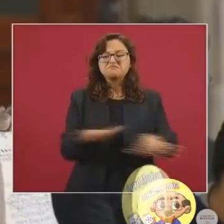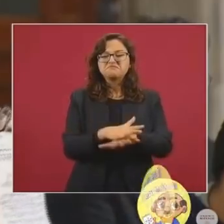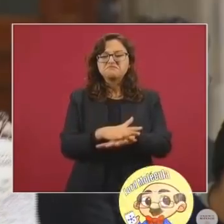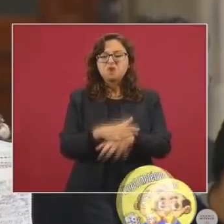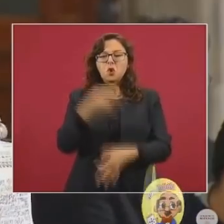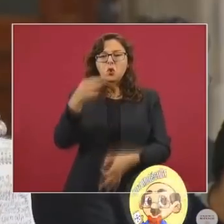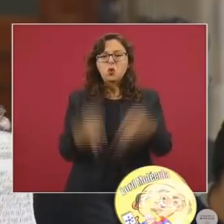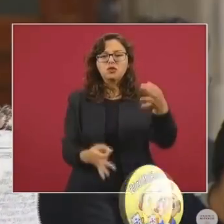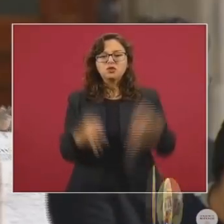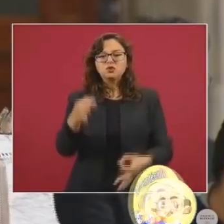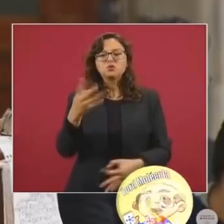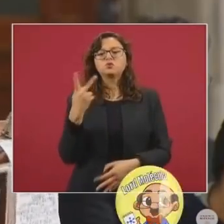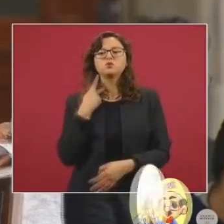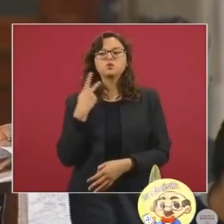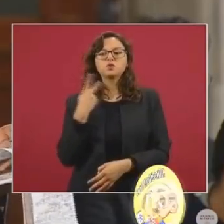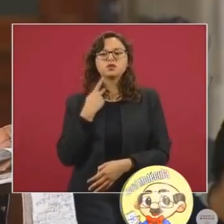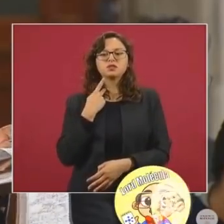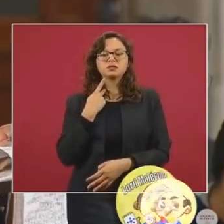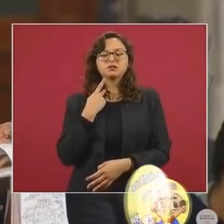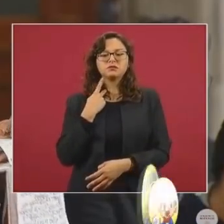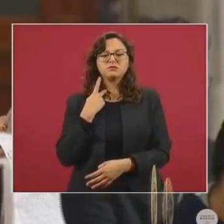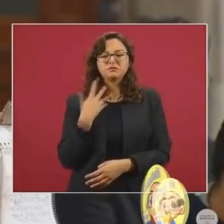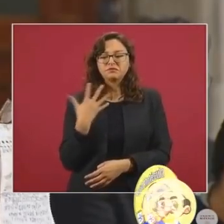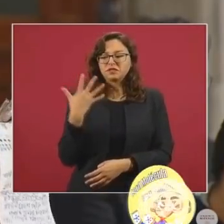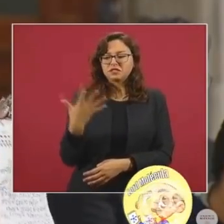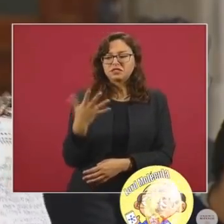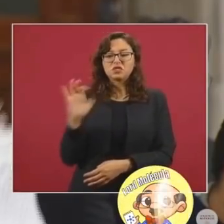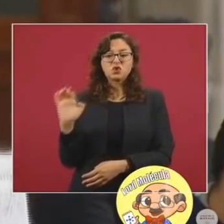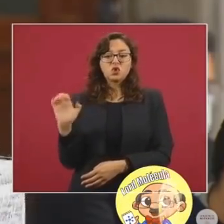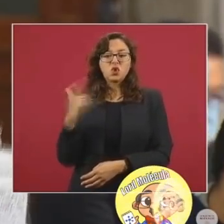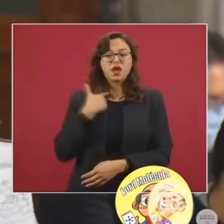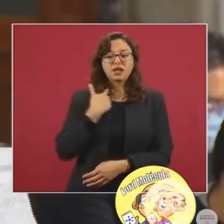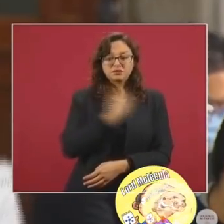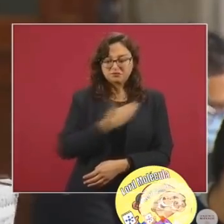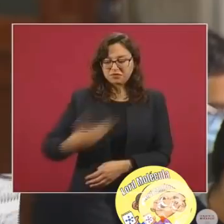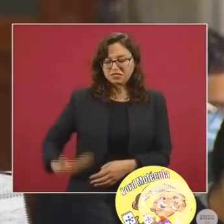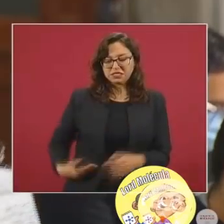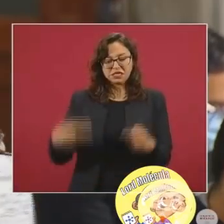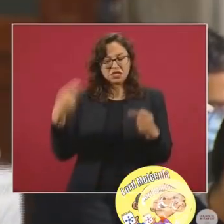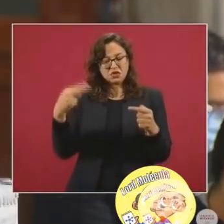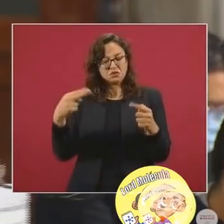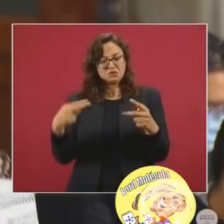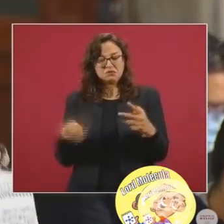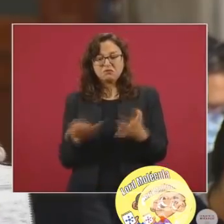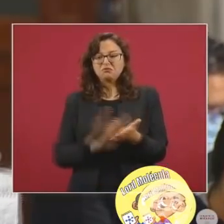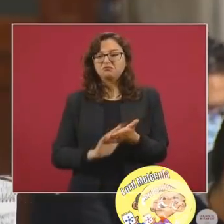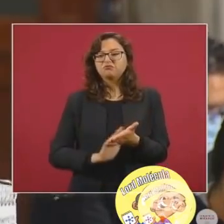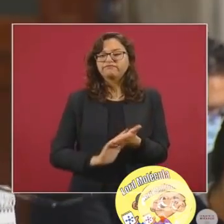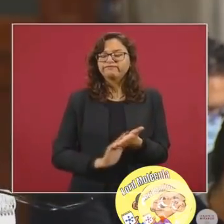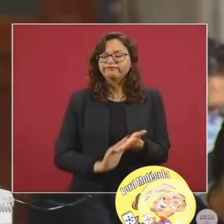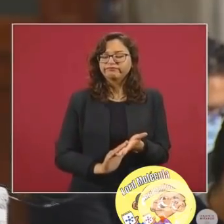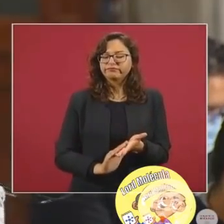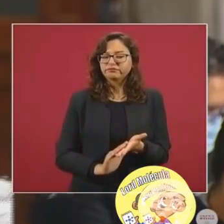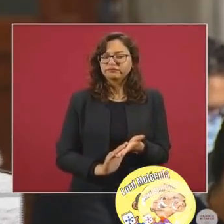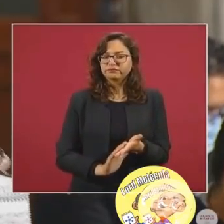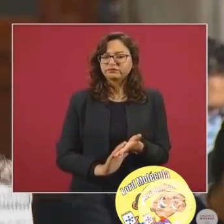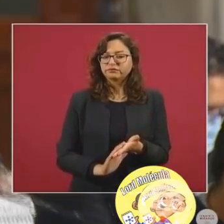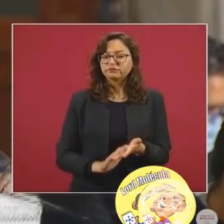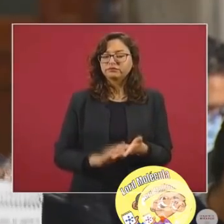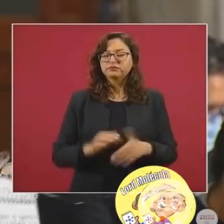su apoyo. Yo quisiera preguntarle a usted si hubo persecución hacia su persona de